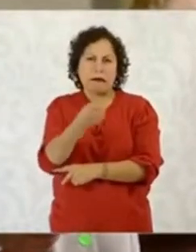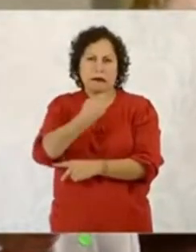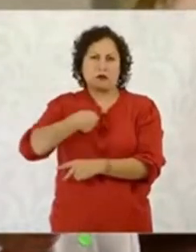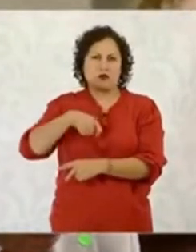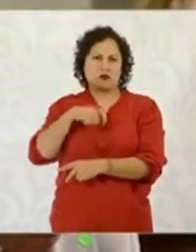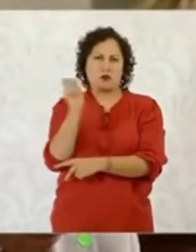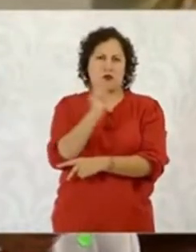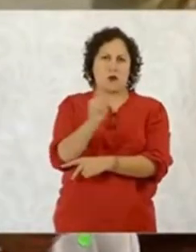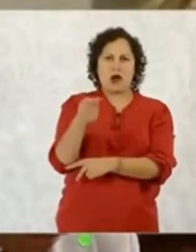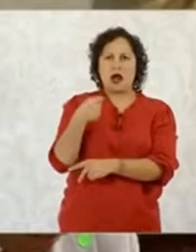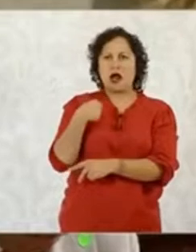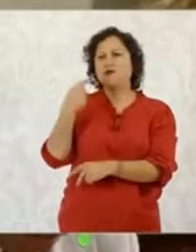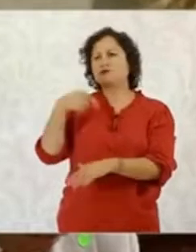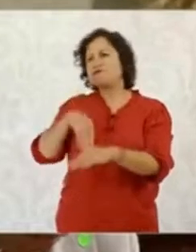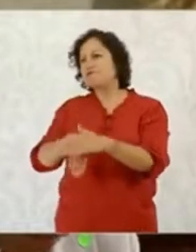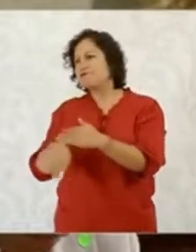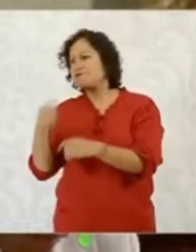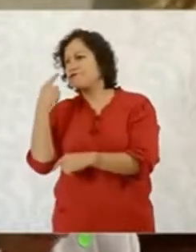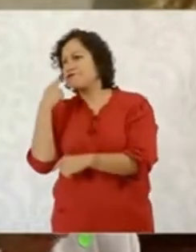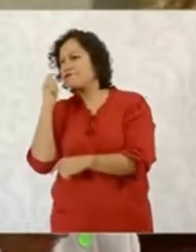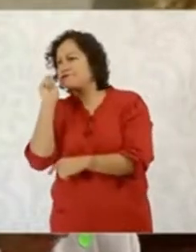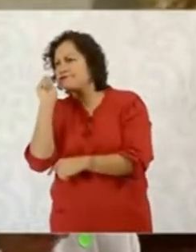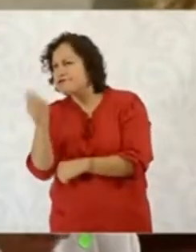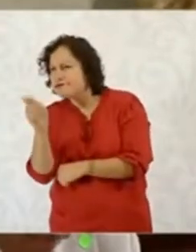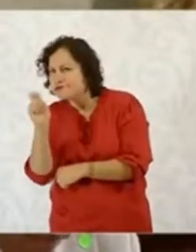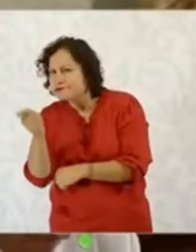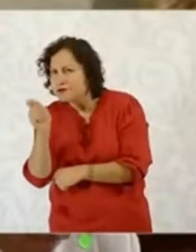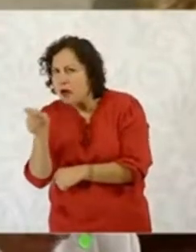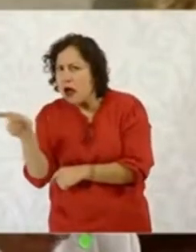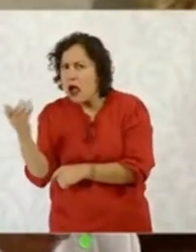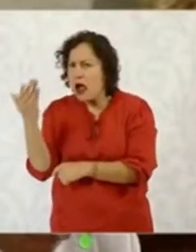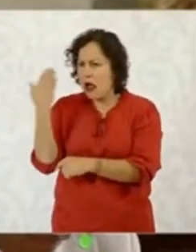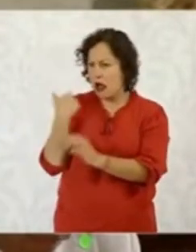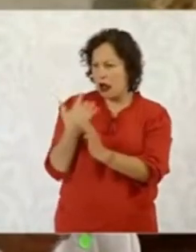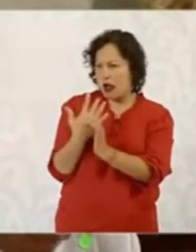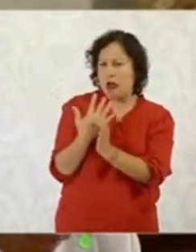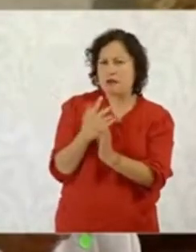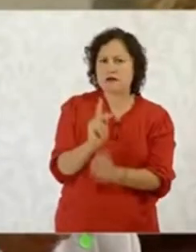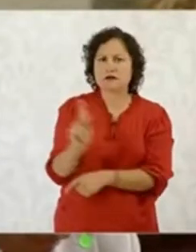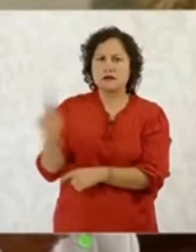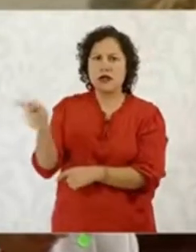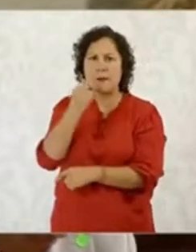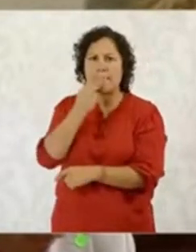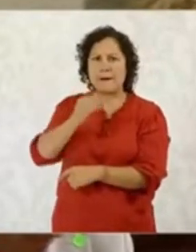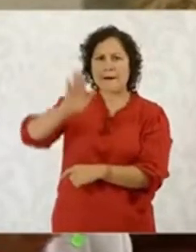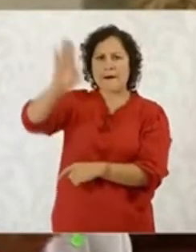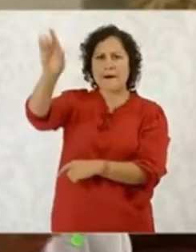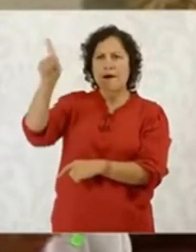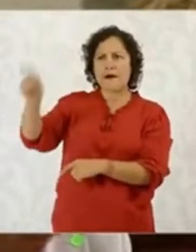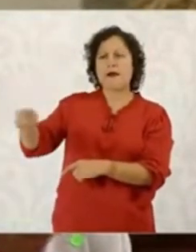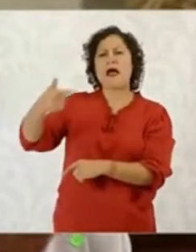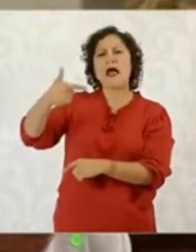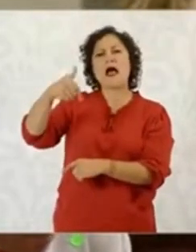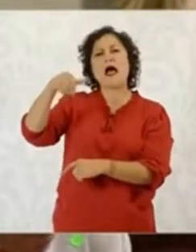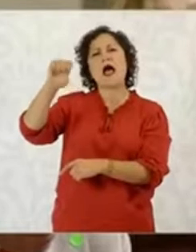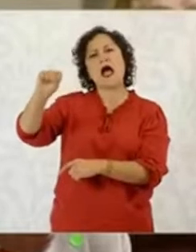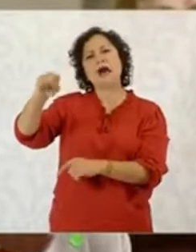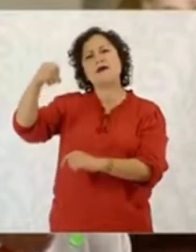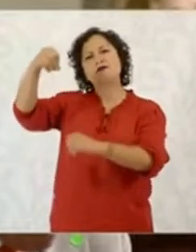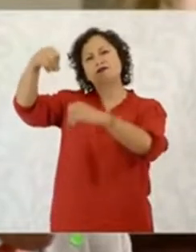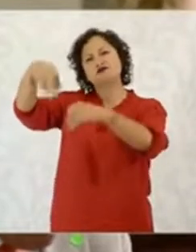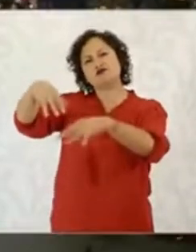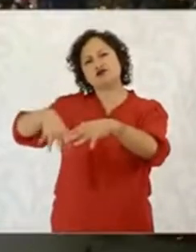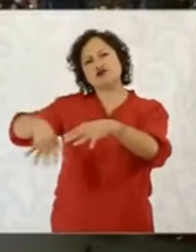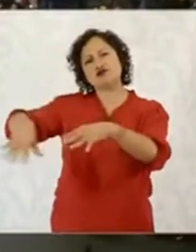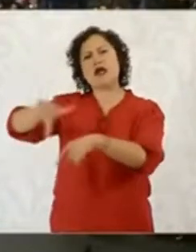cámaras de gases o estos hornos, porque nada más se había hablado de las cremaciones, estos hornos de cremación, para